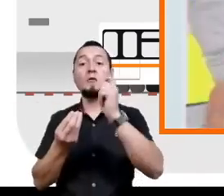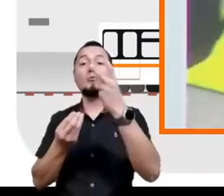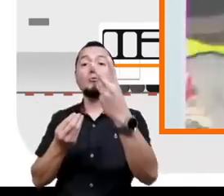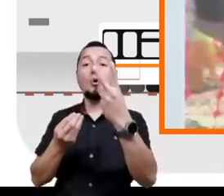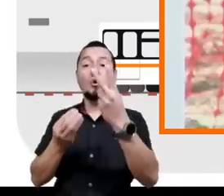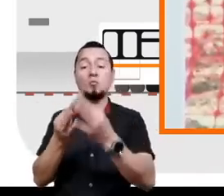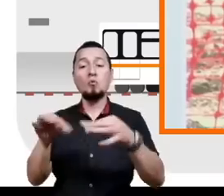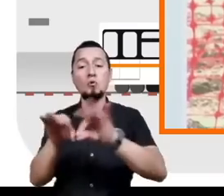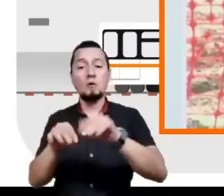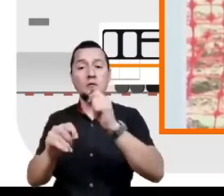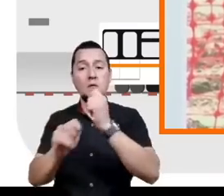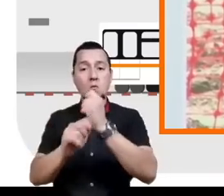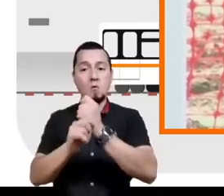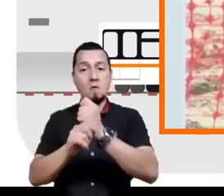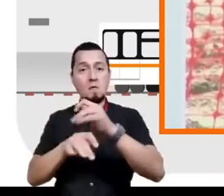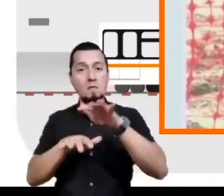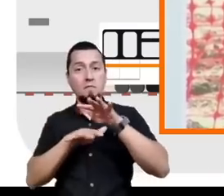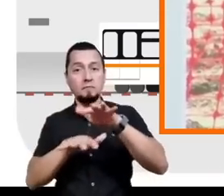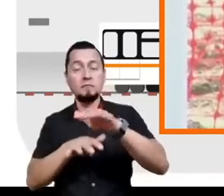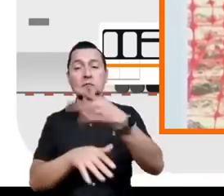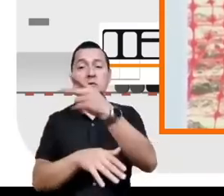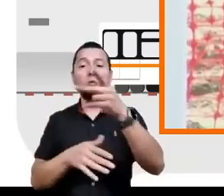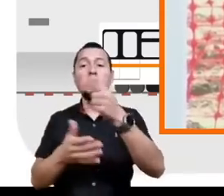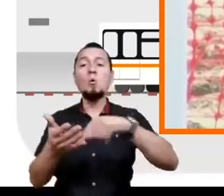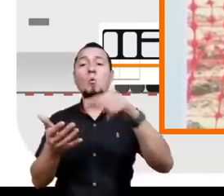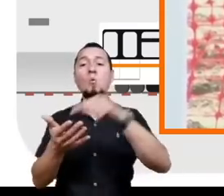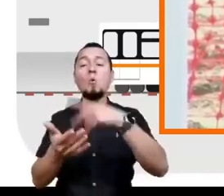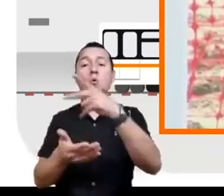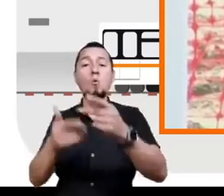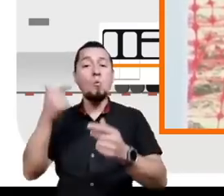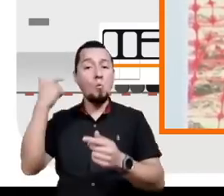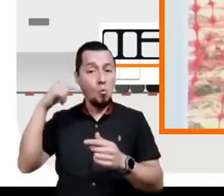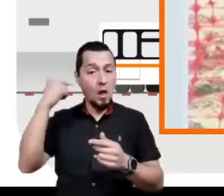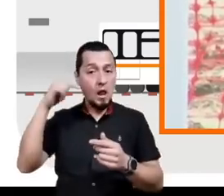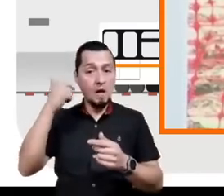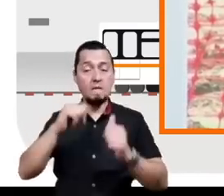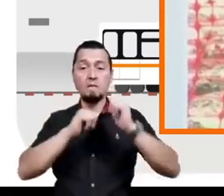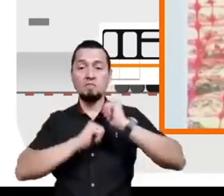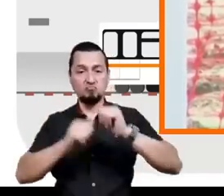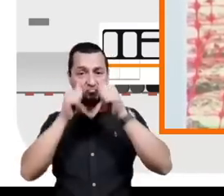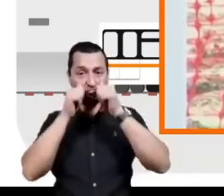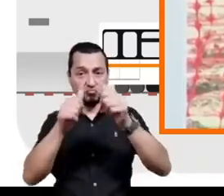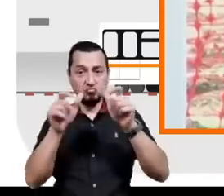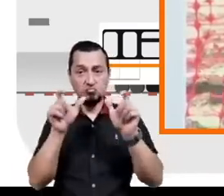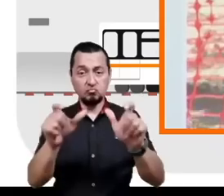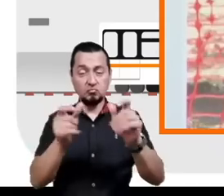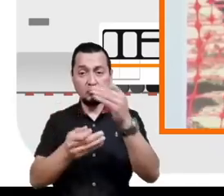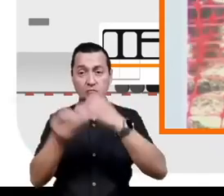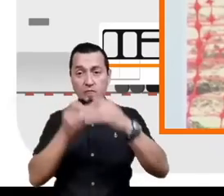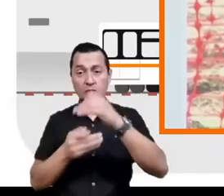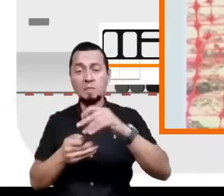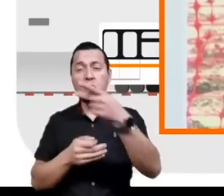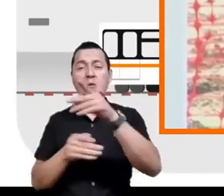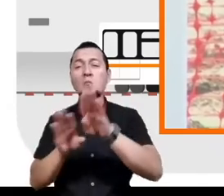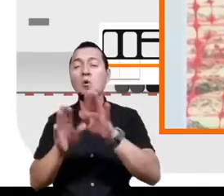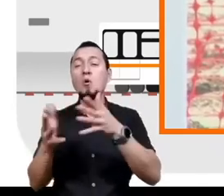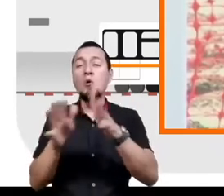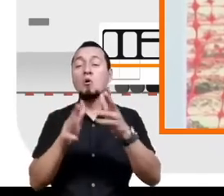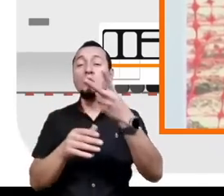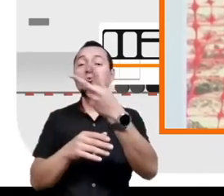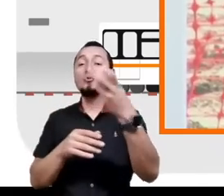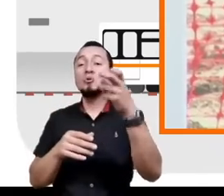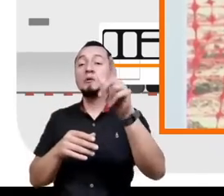transporte masivo de la zona conurbada de Guadalajara y atenderá a una población de poco más de 275